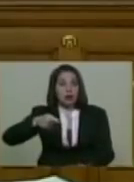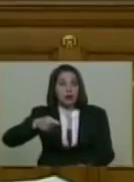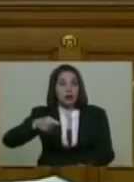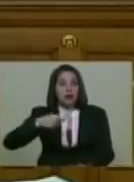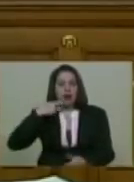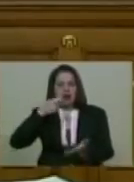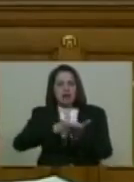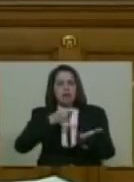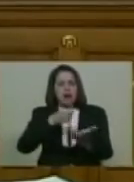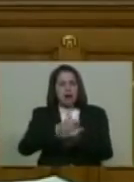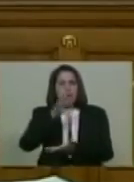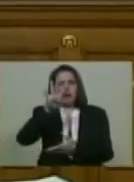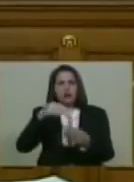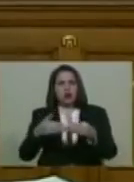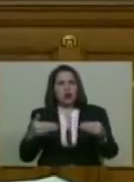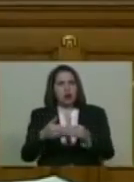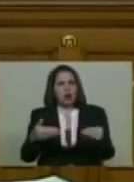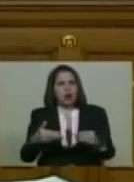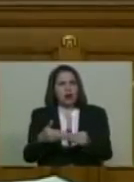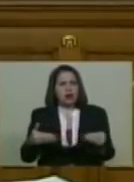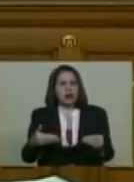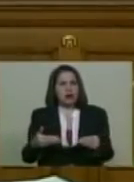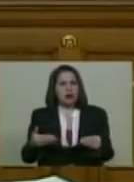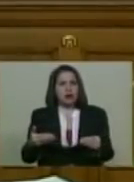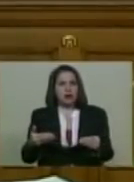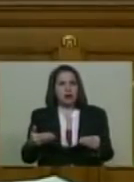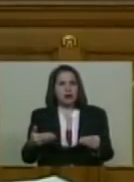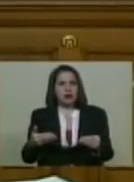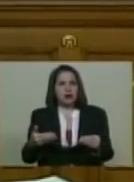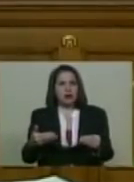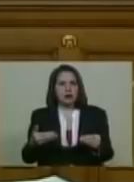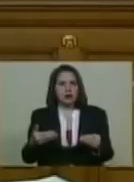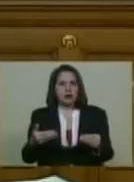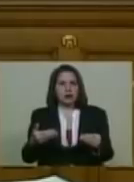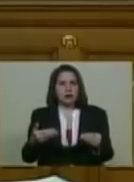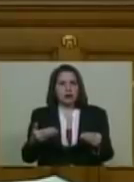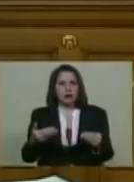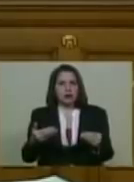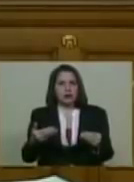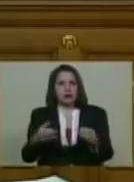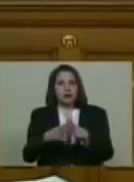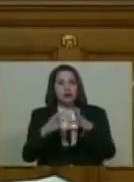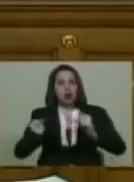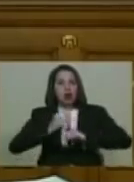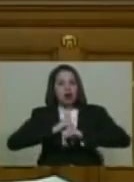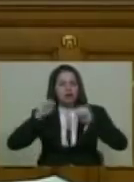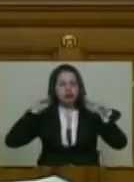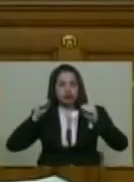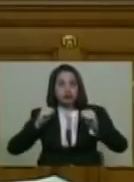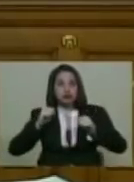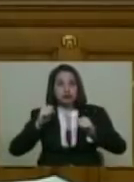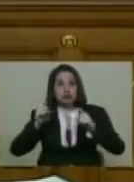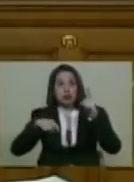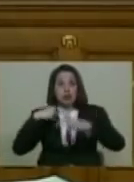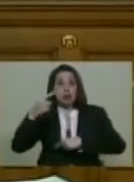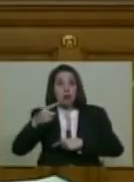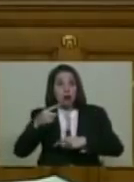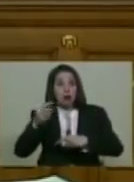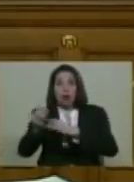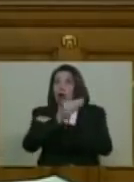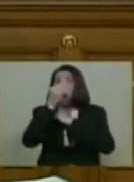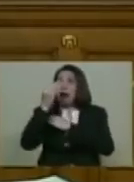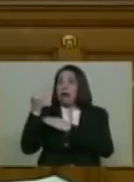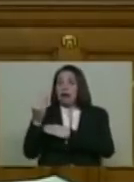4 dólares por allí y le habían prometido protección después de poner la bomba diosdado le habían prometido protección